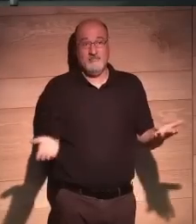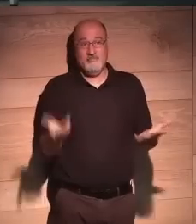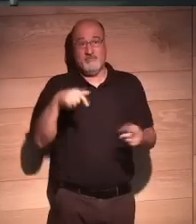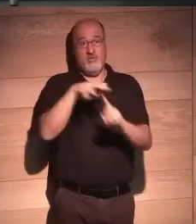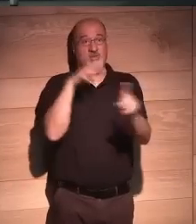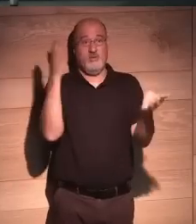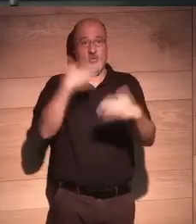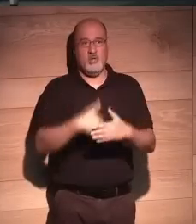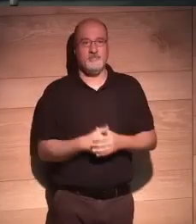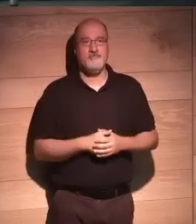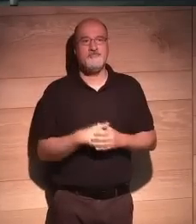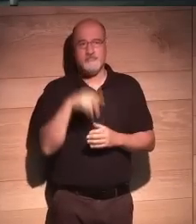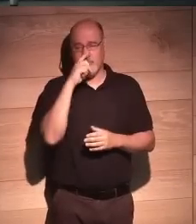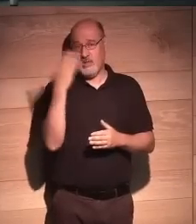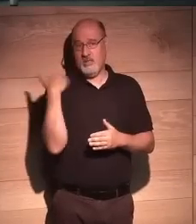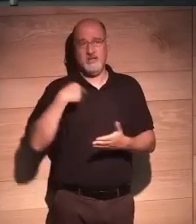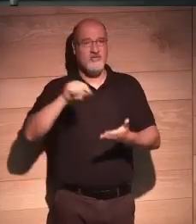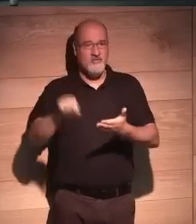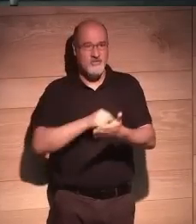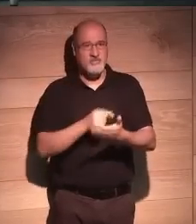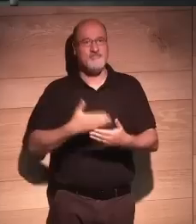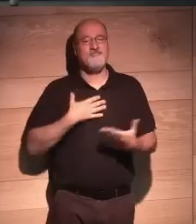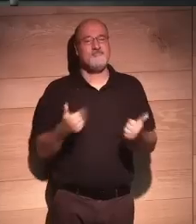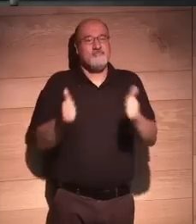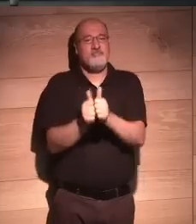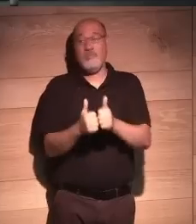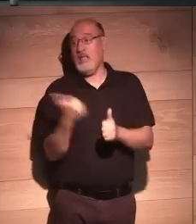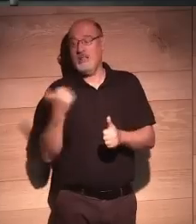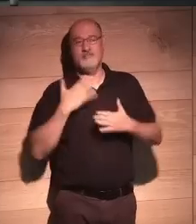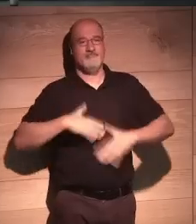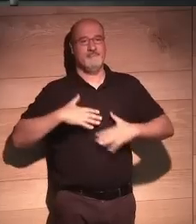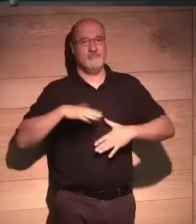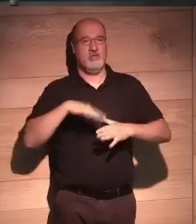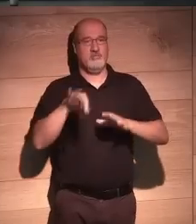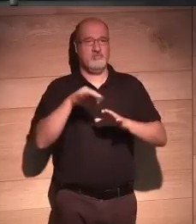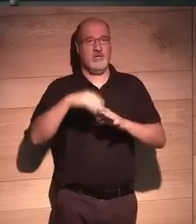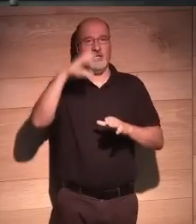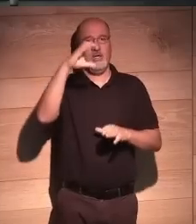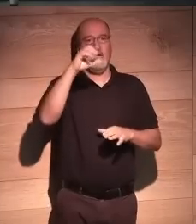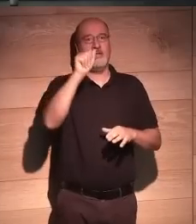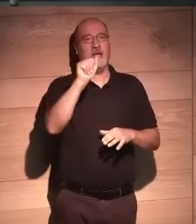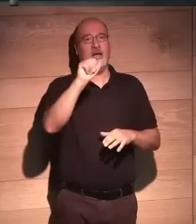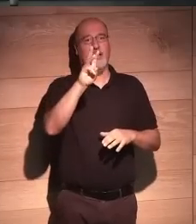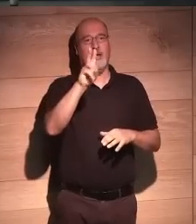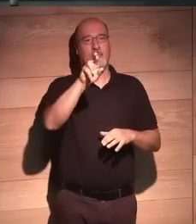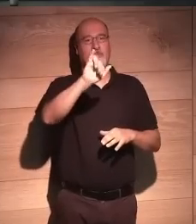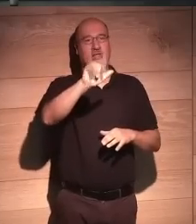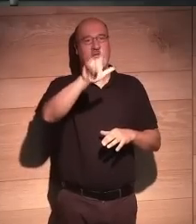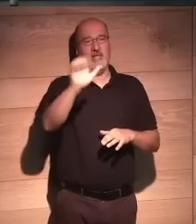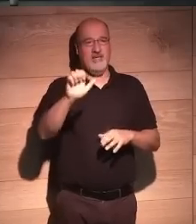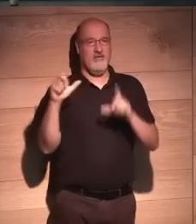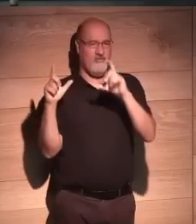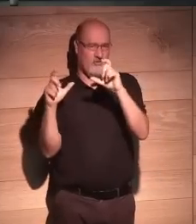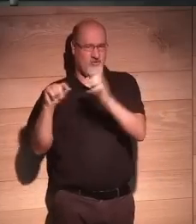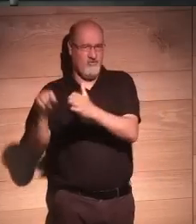los diseñadores, ayer estuve firmando con Caprile al lado. Claro, fue una putada porque él firmaba mucho. Bueno, él hacía más